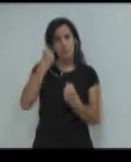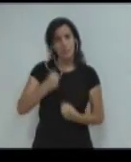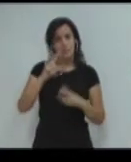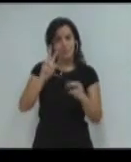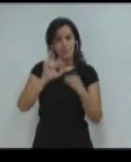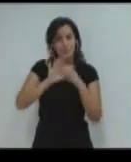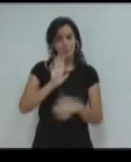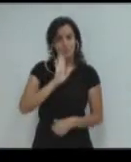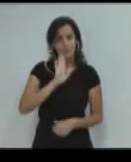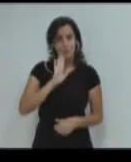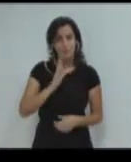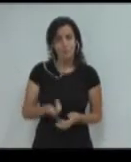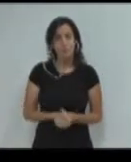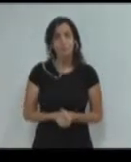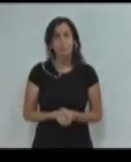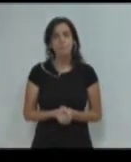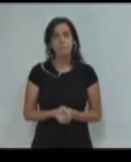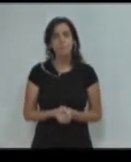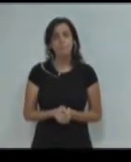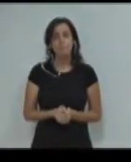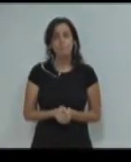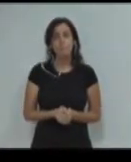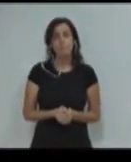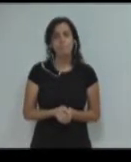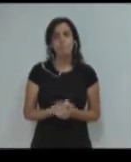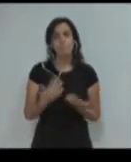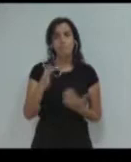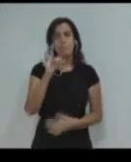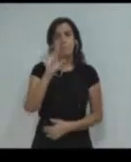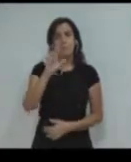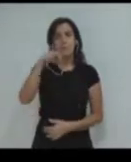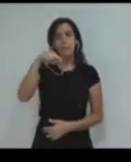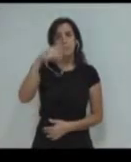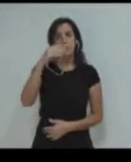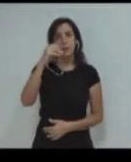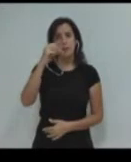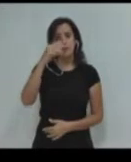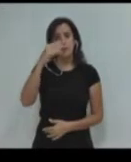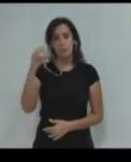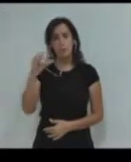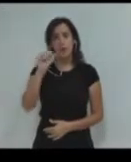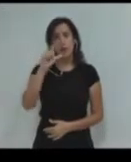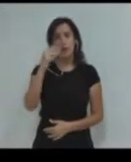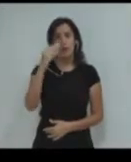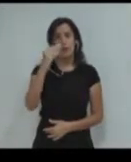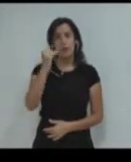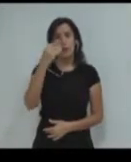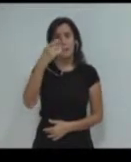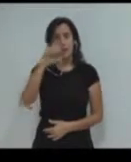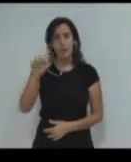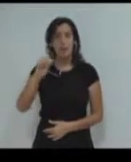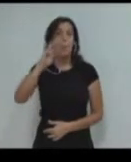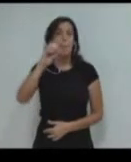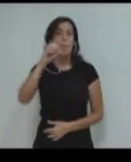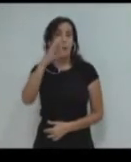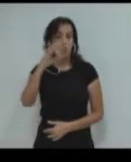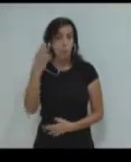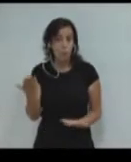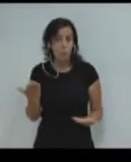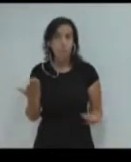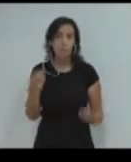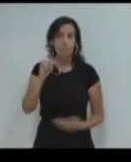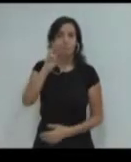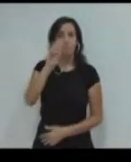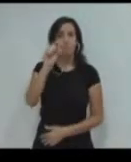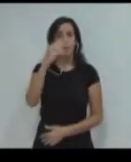¿no? Tenemos a Francisco Alcaide, Paco Alcaide, si quieres te llamo Paco, ¿no?